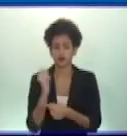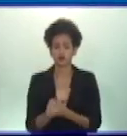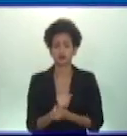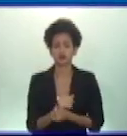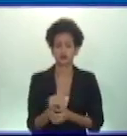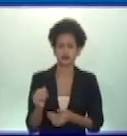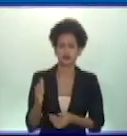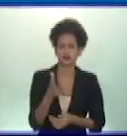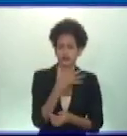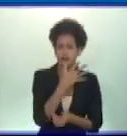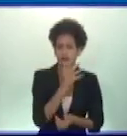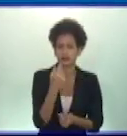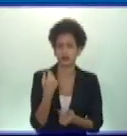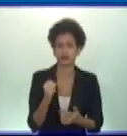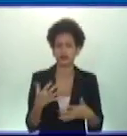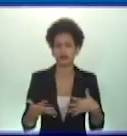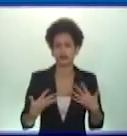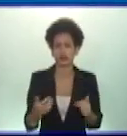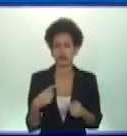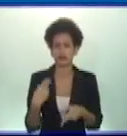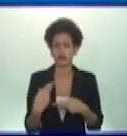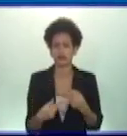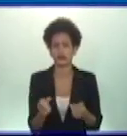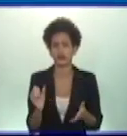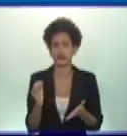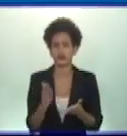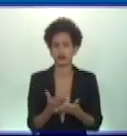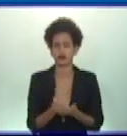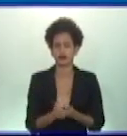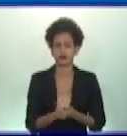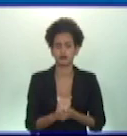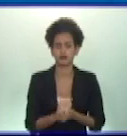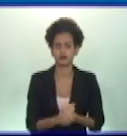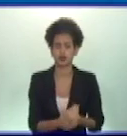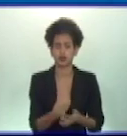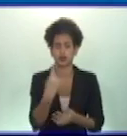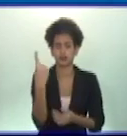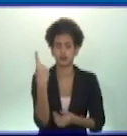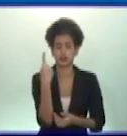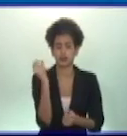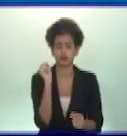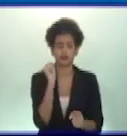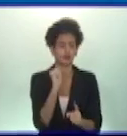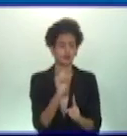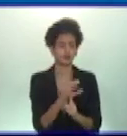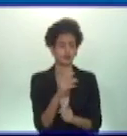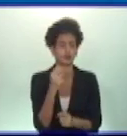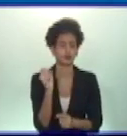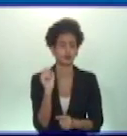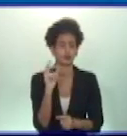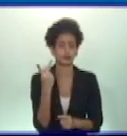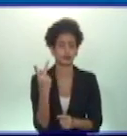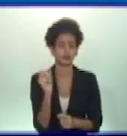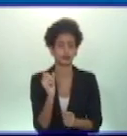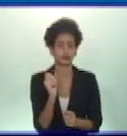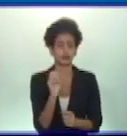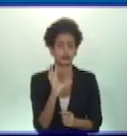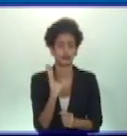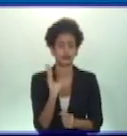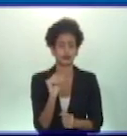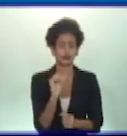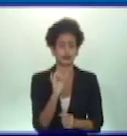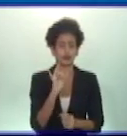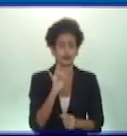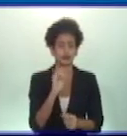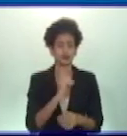hicimos durante la clase. En este caso, en la segunda fila, nos dicen la hora